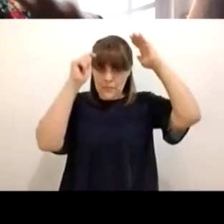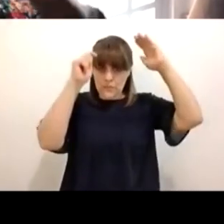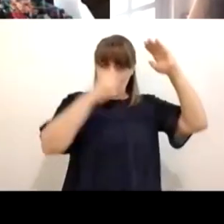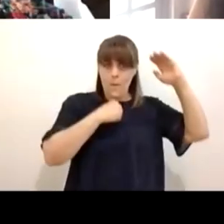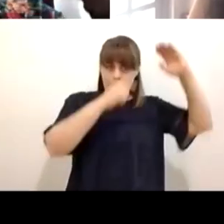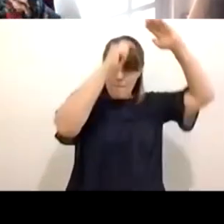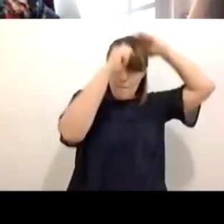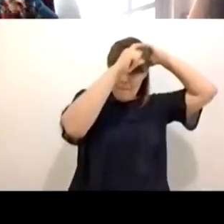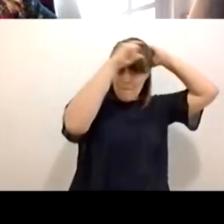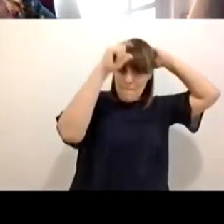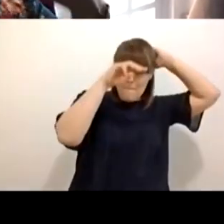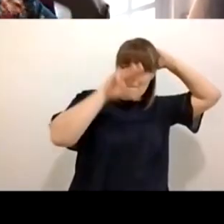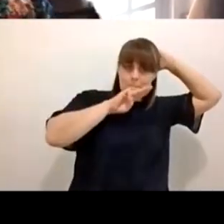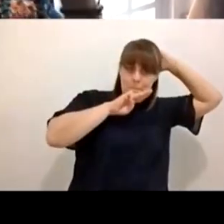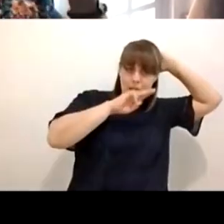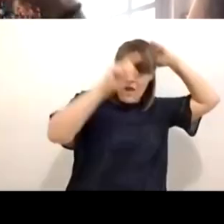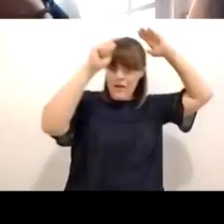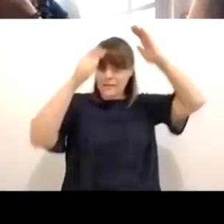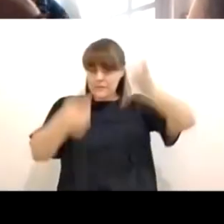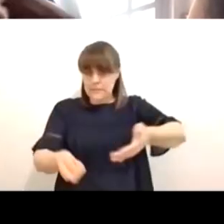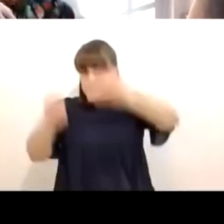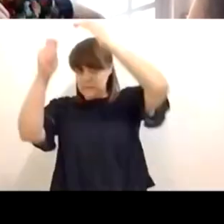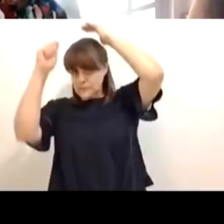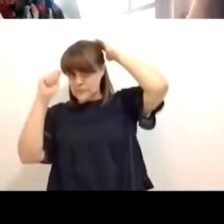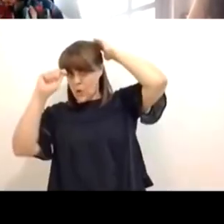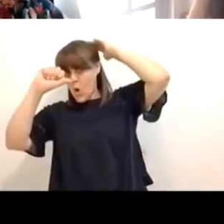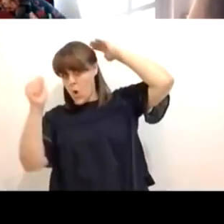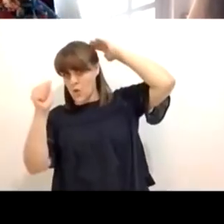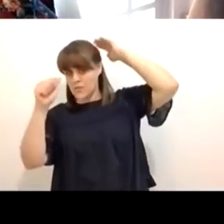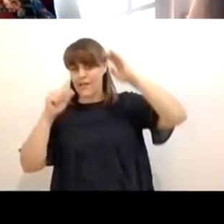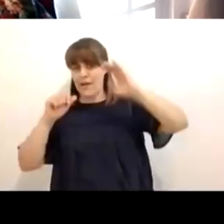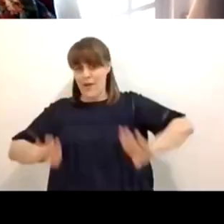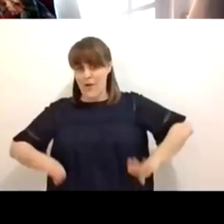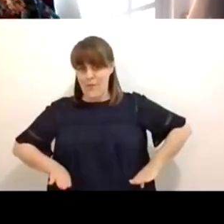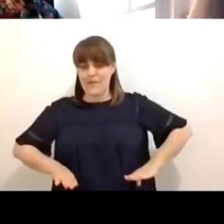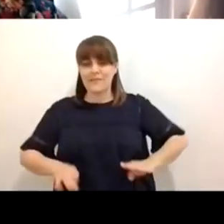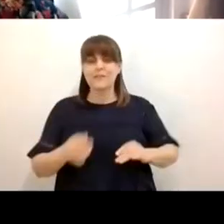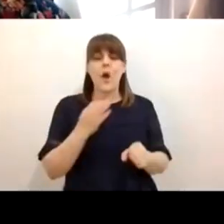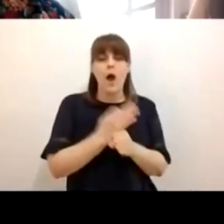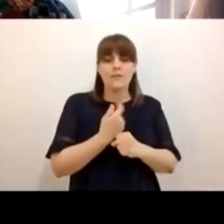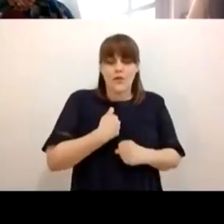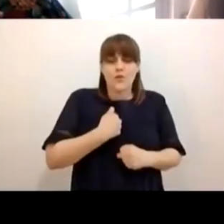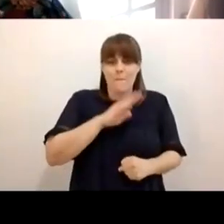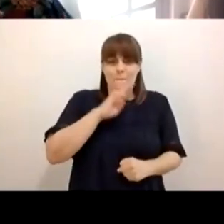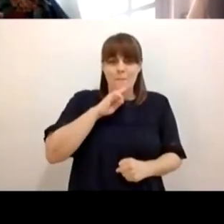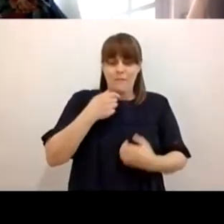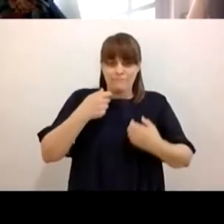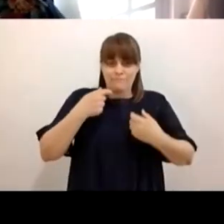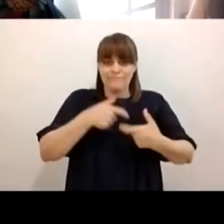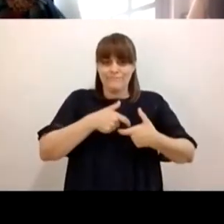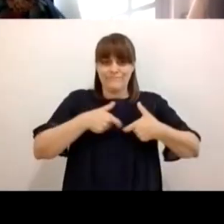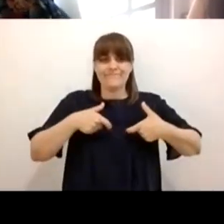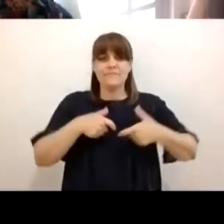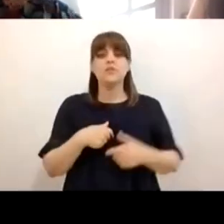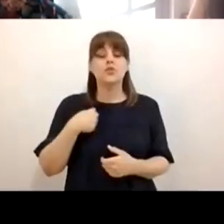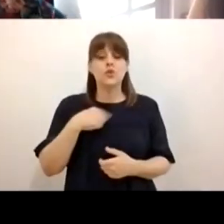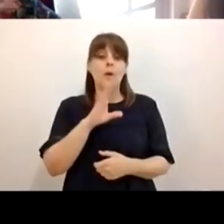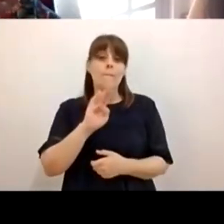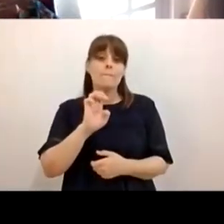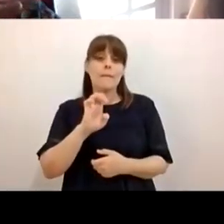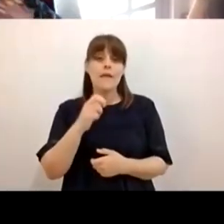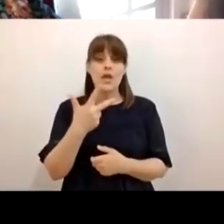mis otras cachuchas pero bueno voy a hablar desde mi cachucha de mamá ahorita mejor mejor yo tengo una bebé de ocho meses